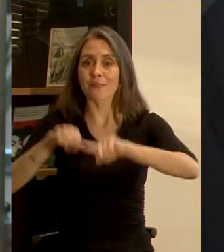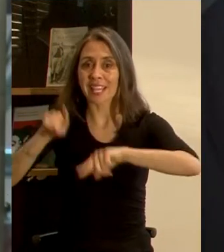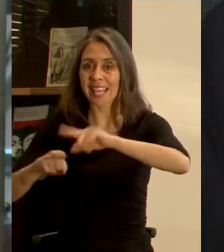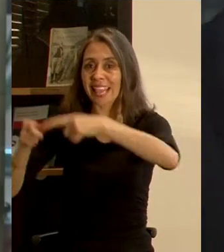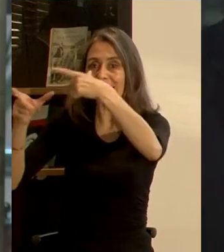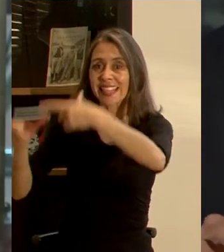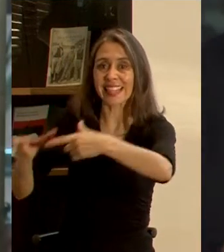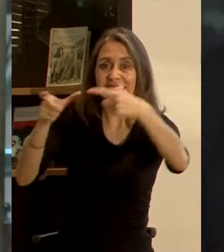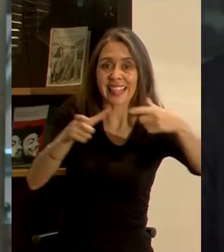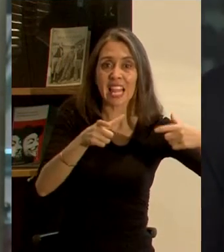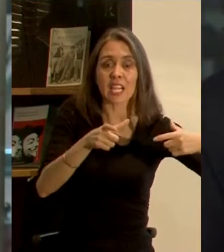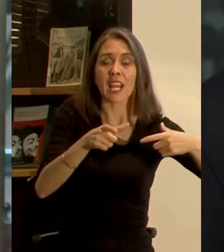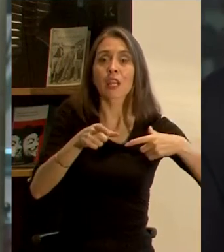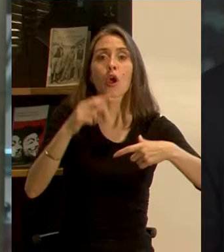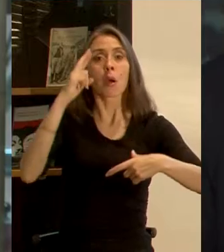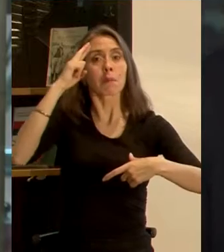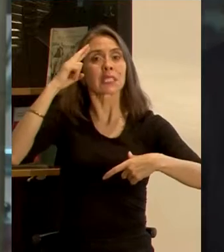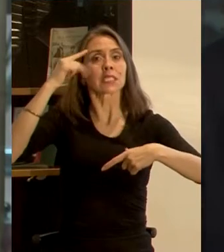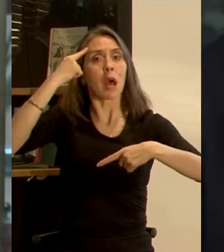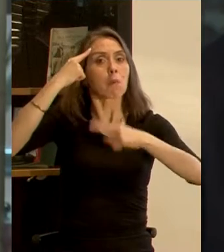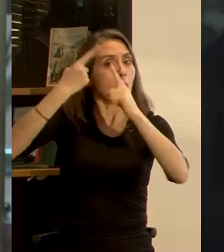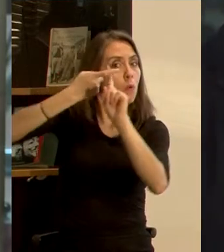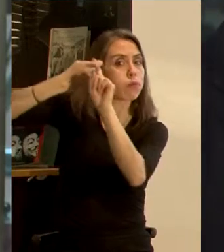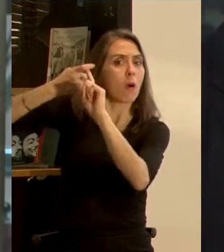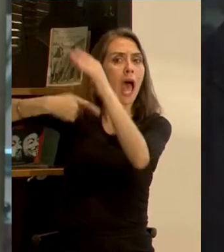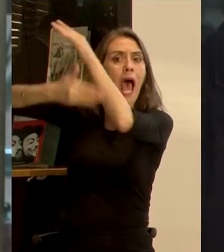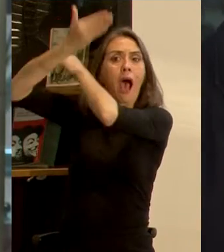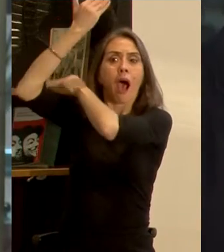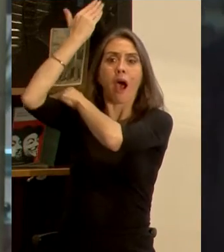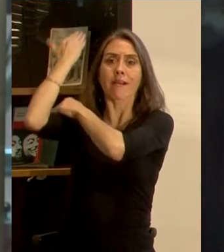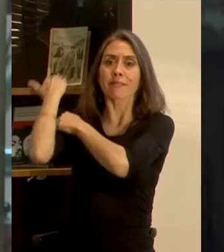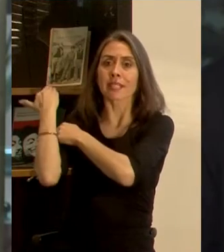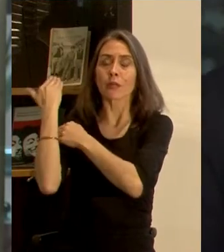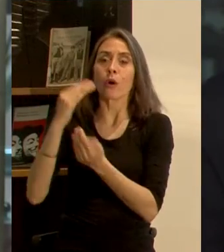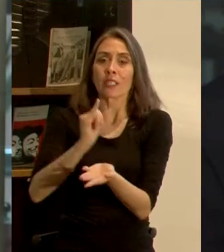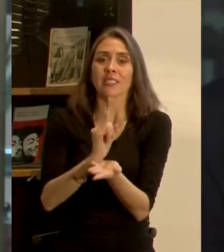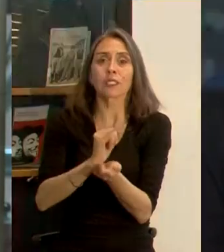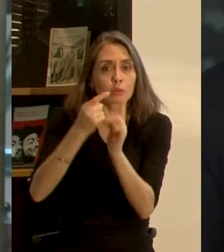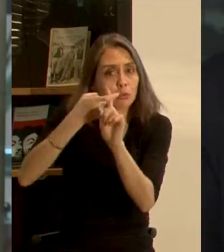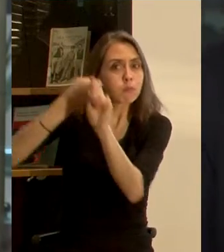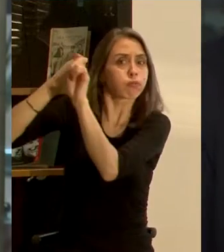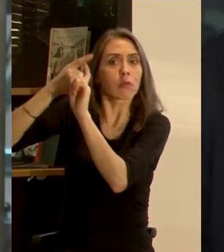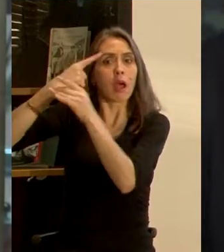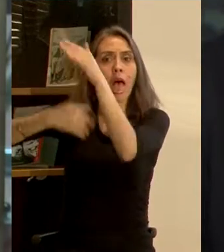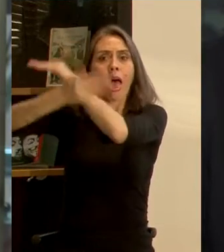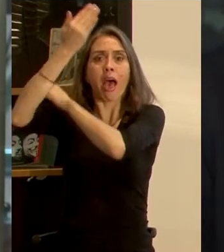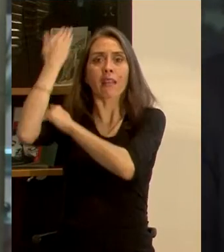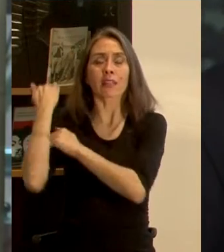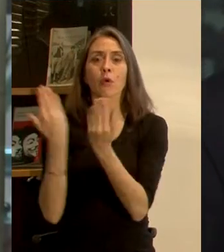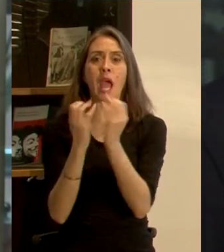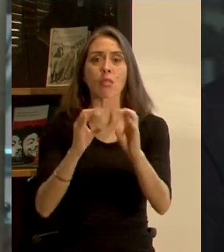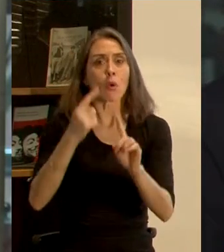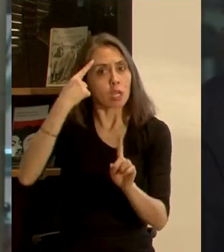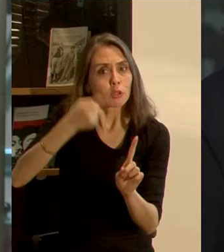es una reflexión arcaica, porque tenemos una institucionalidad arcaica, porque tenemos una educación